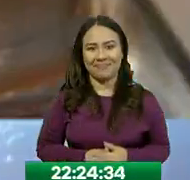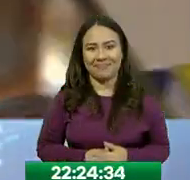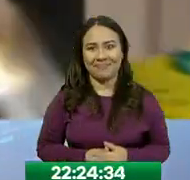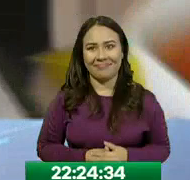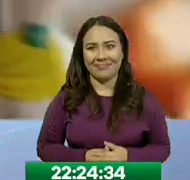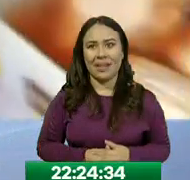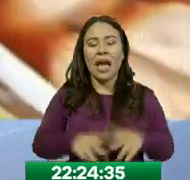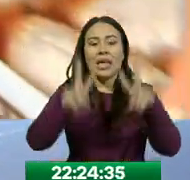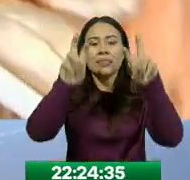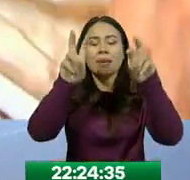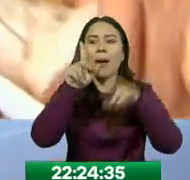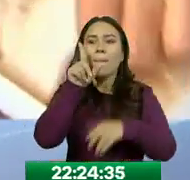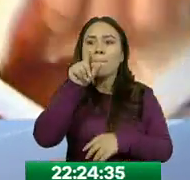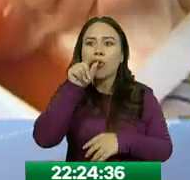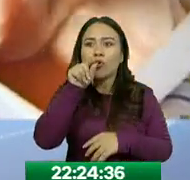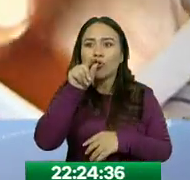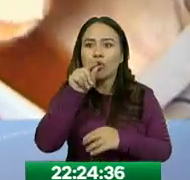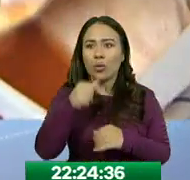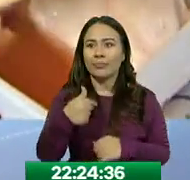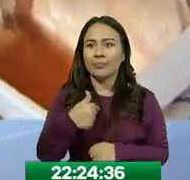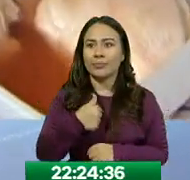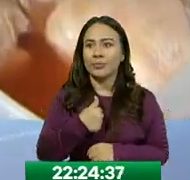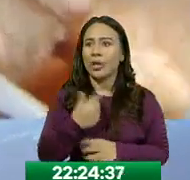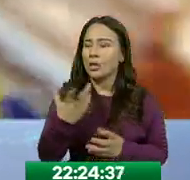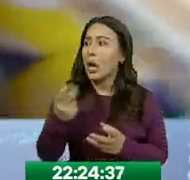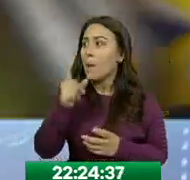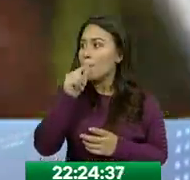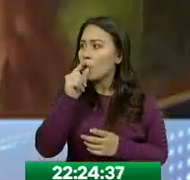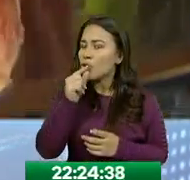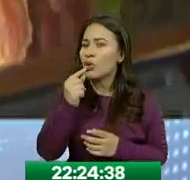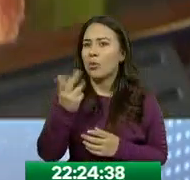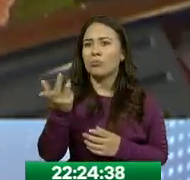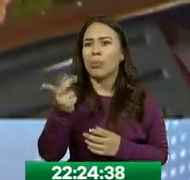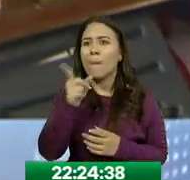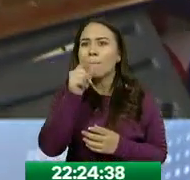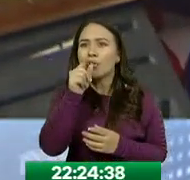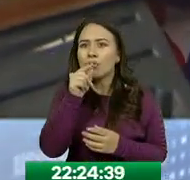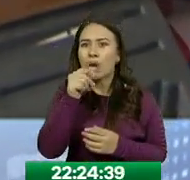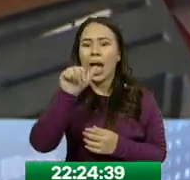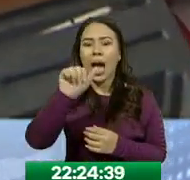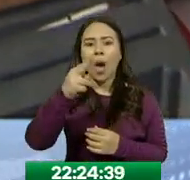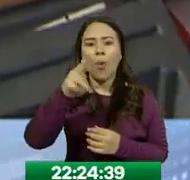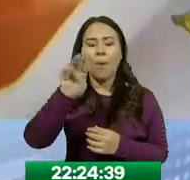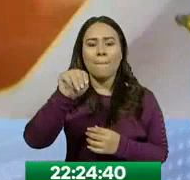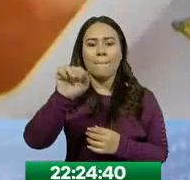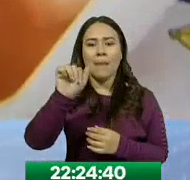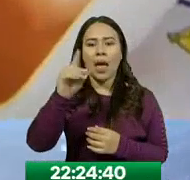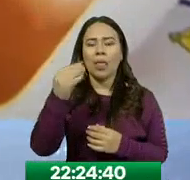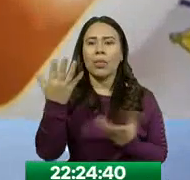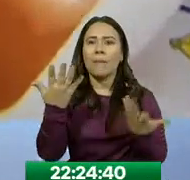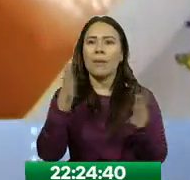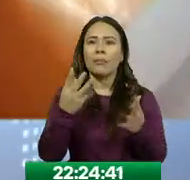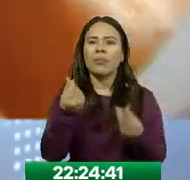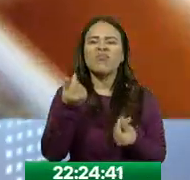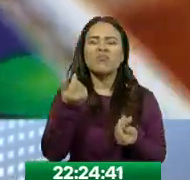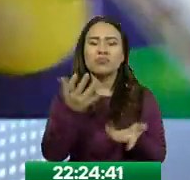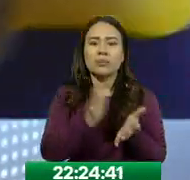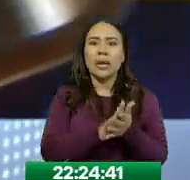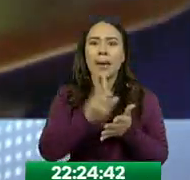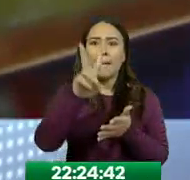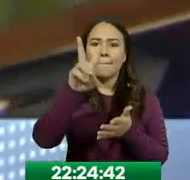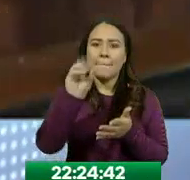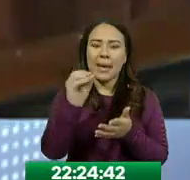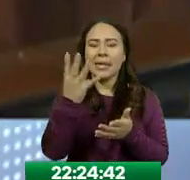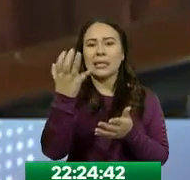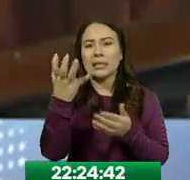Y en el tema de pollo, tal vez si una ama de casa va a hacer pollo, pero quiere hacer pollo ahumado. Regular el pollo está entre 20